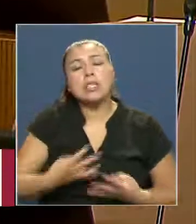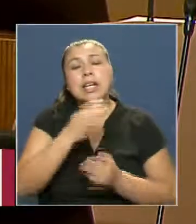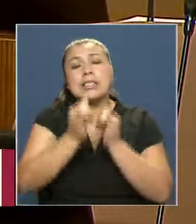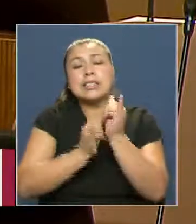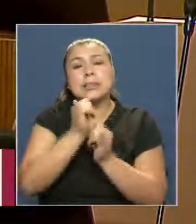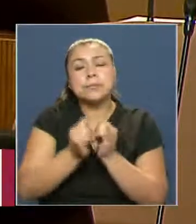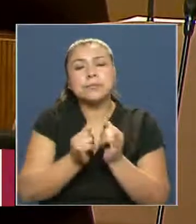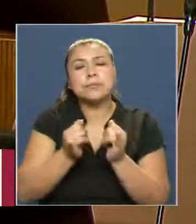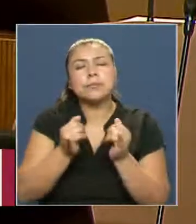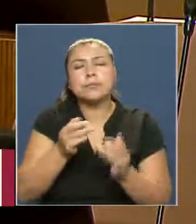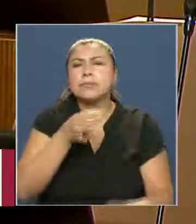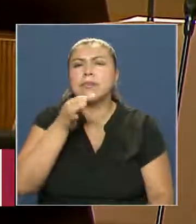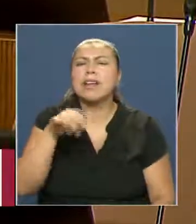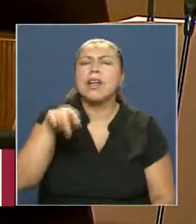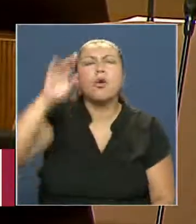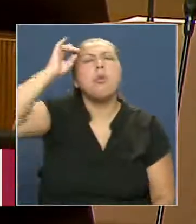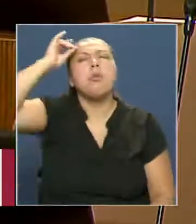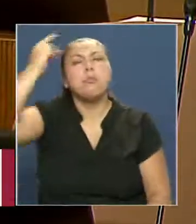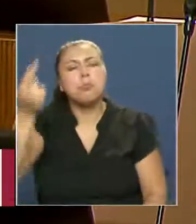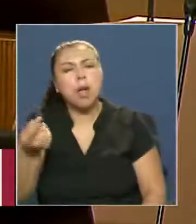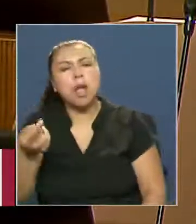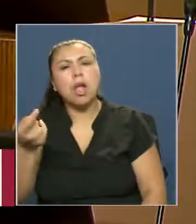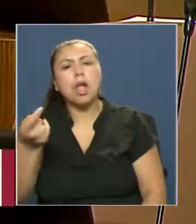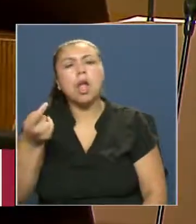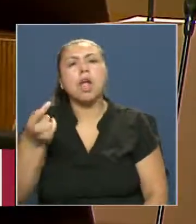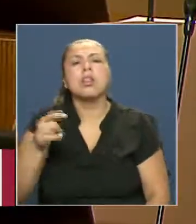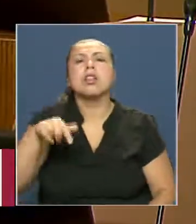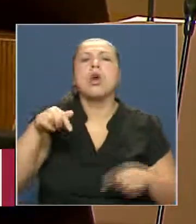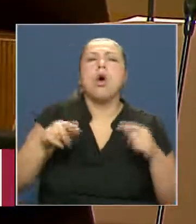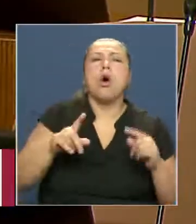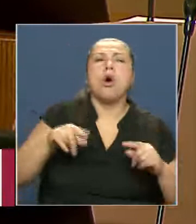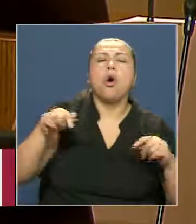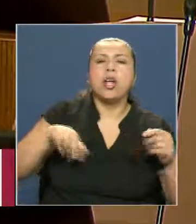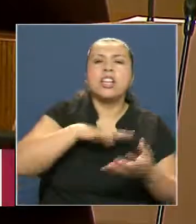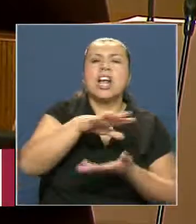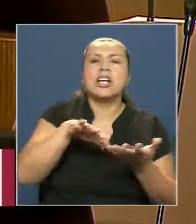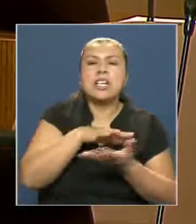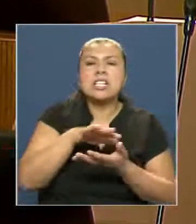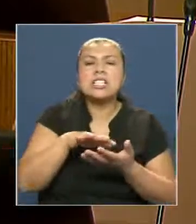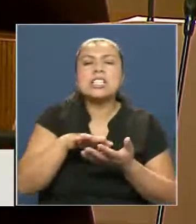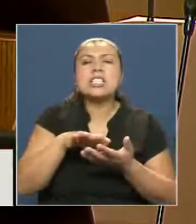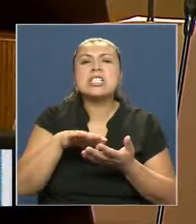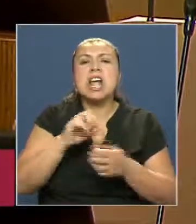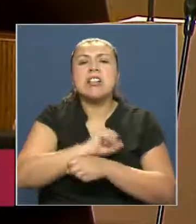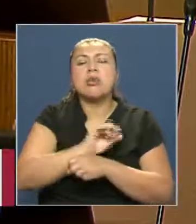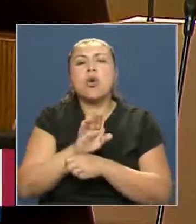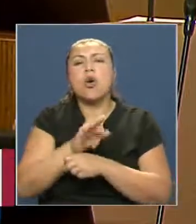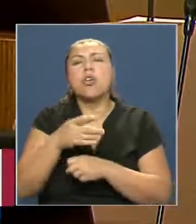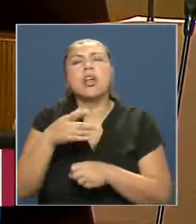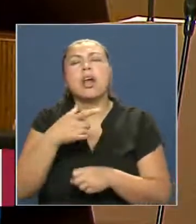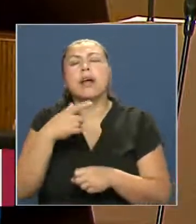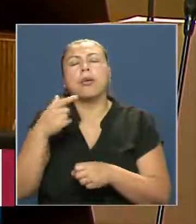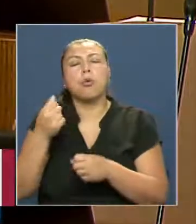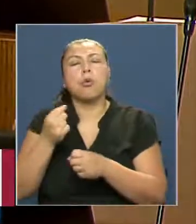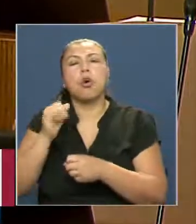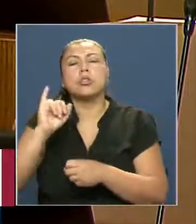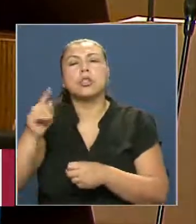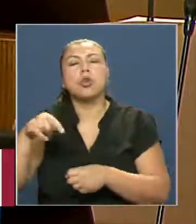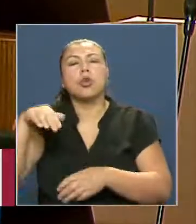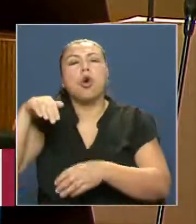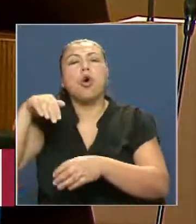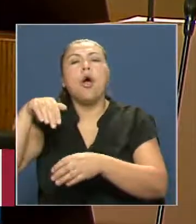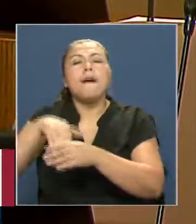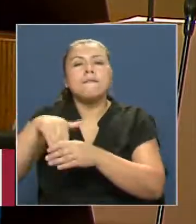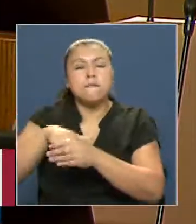esto es un invento, que es para el plebiscito. No, efectivamente todos queremos que haya una nueva constitución, por cierto, en los